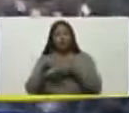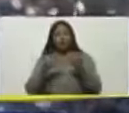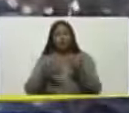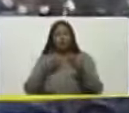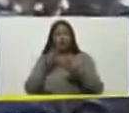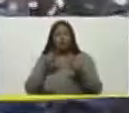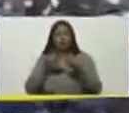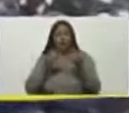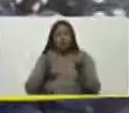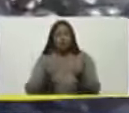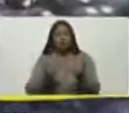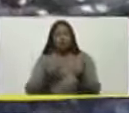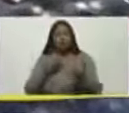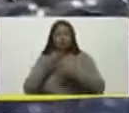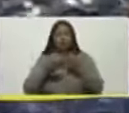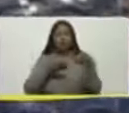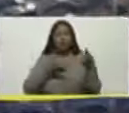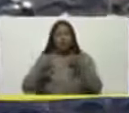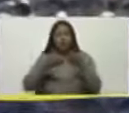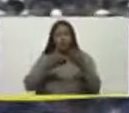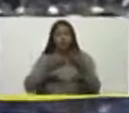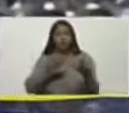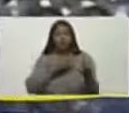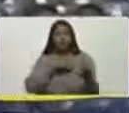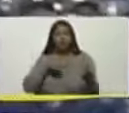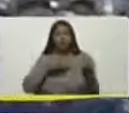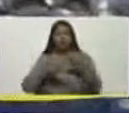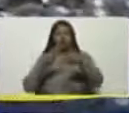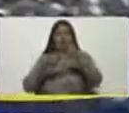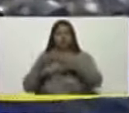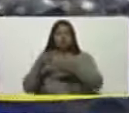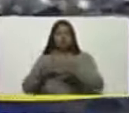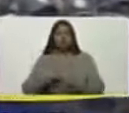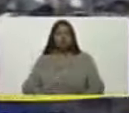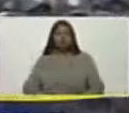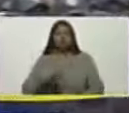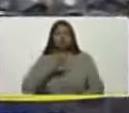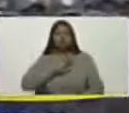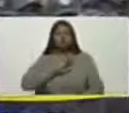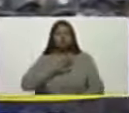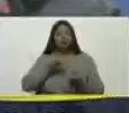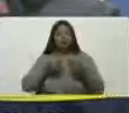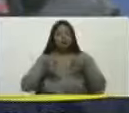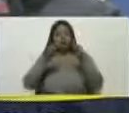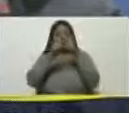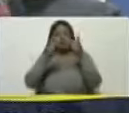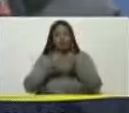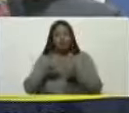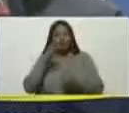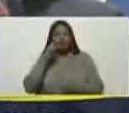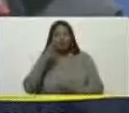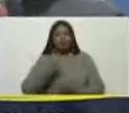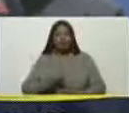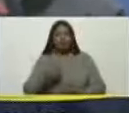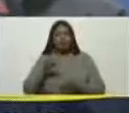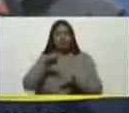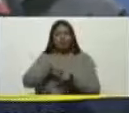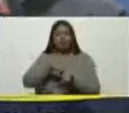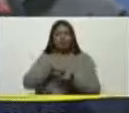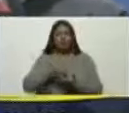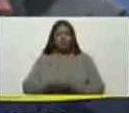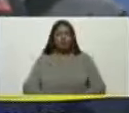estamos andando, el camino de la construcción de su propio sistema de seguridad